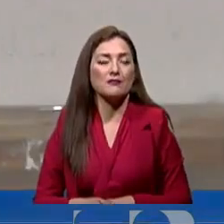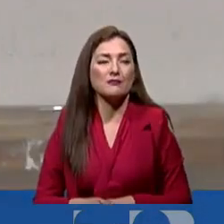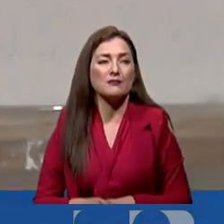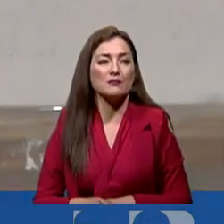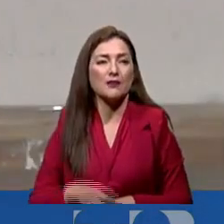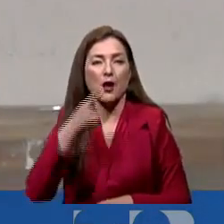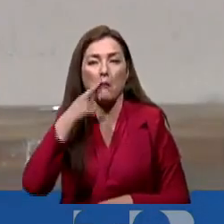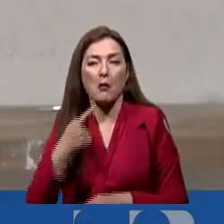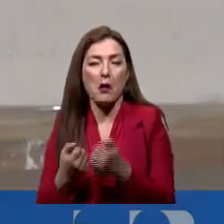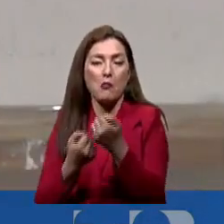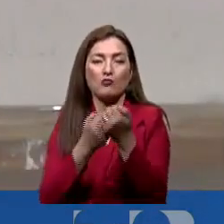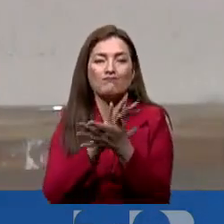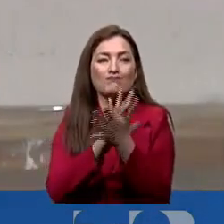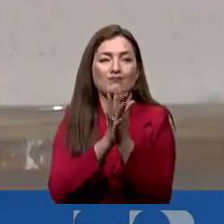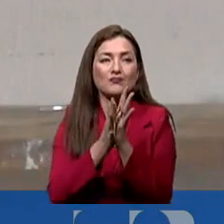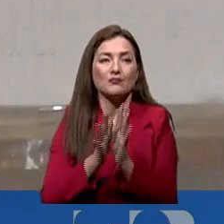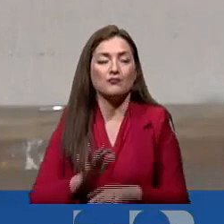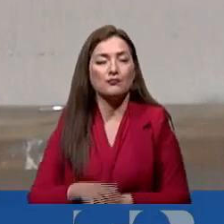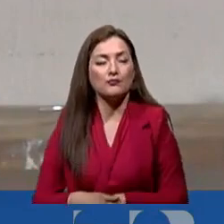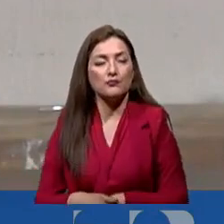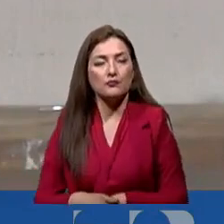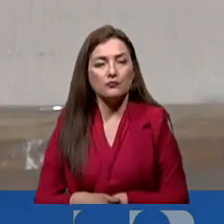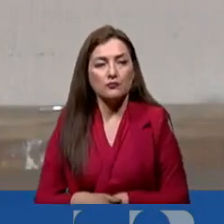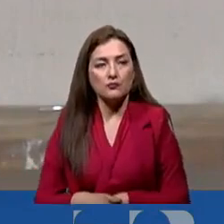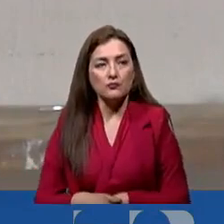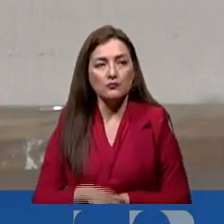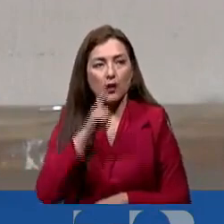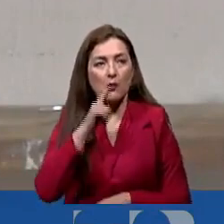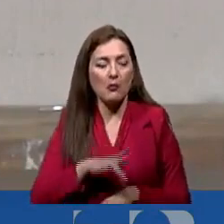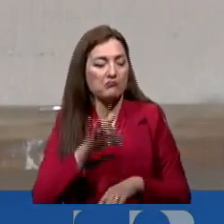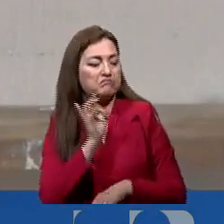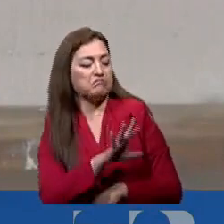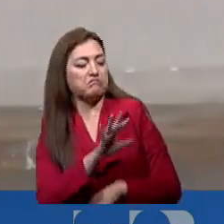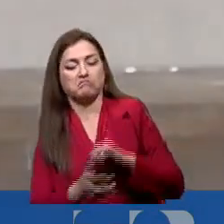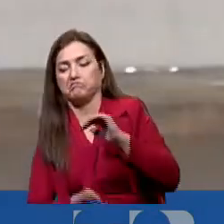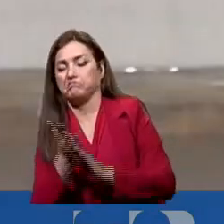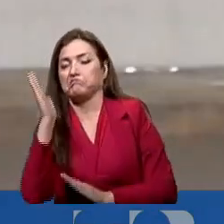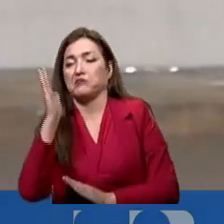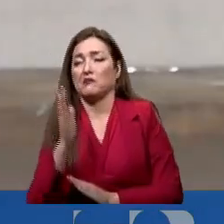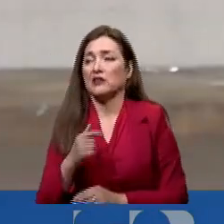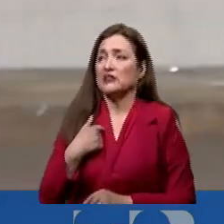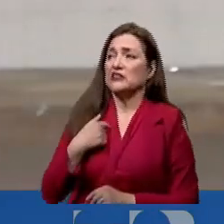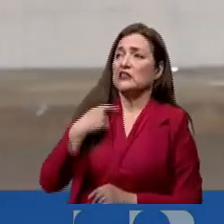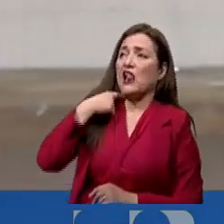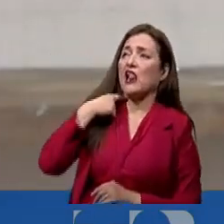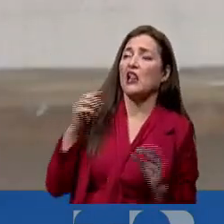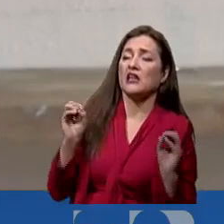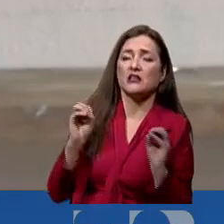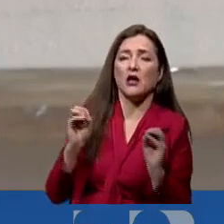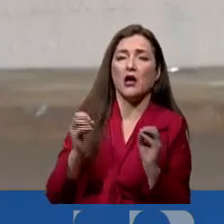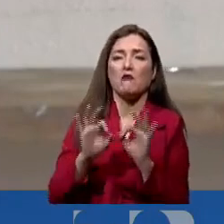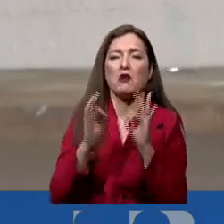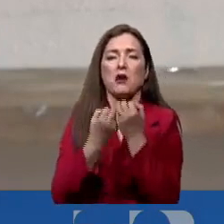Porque el papá no me apoya. Entonces, el rato que él se fue, igual me dejó sin nada. No tengo apoyo de mi familia, no